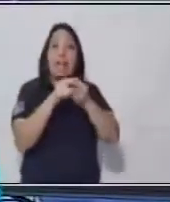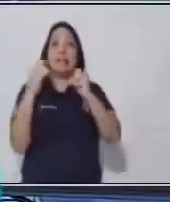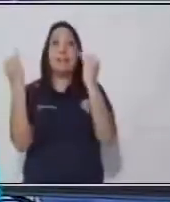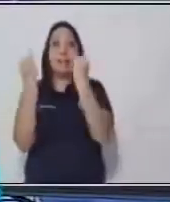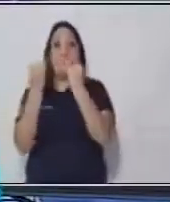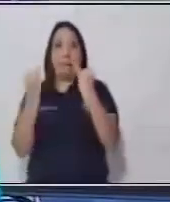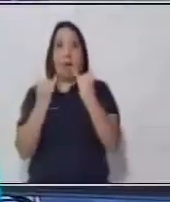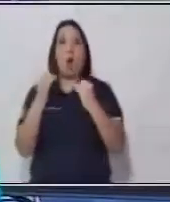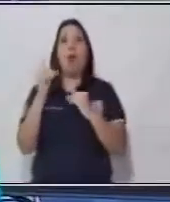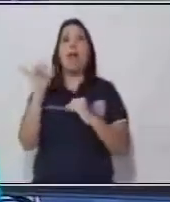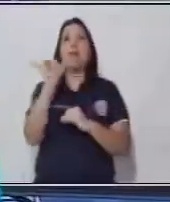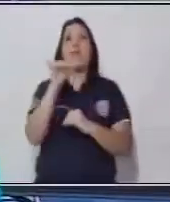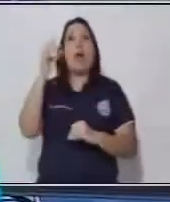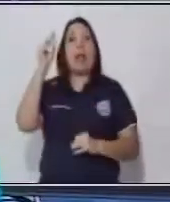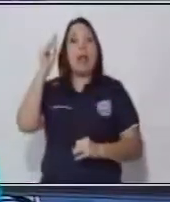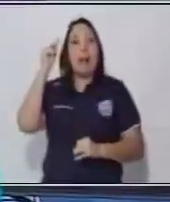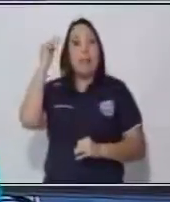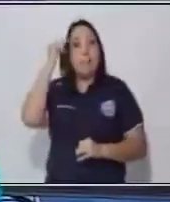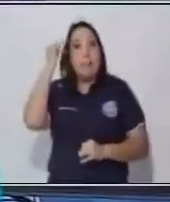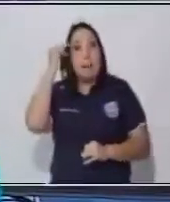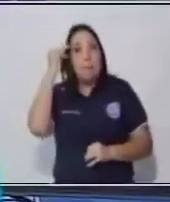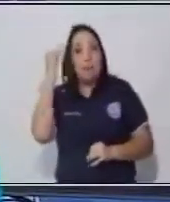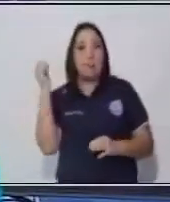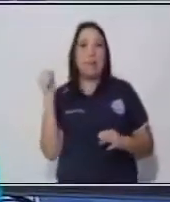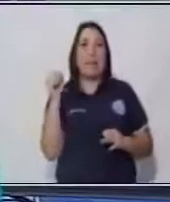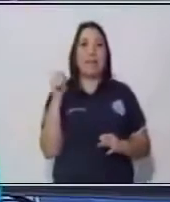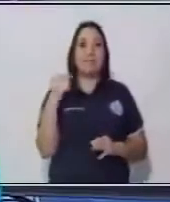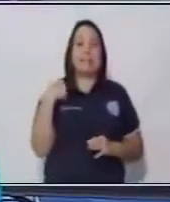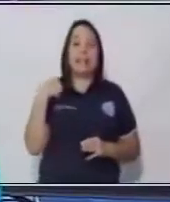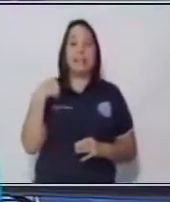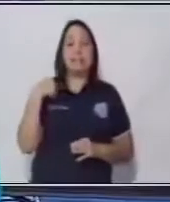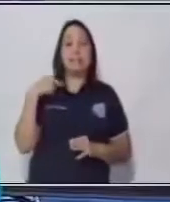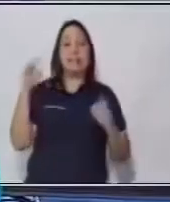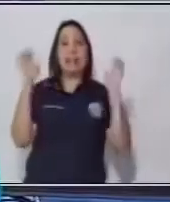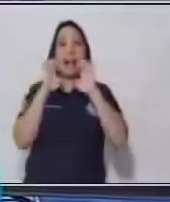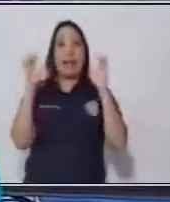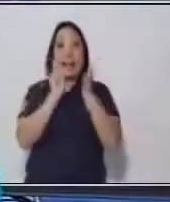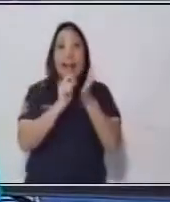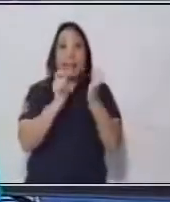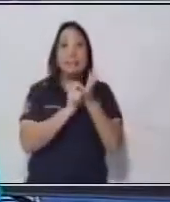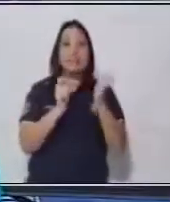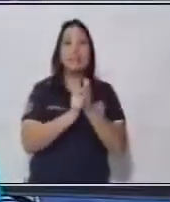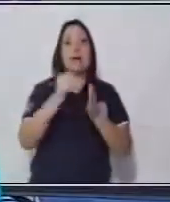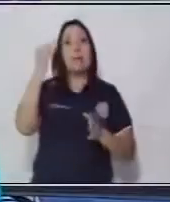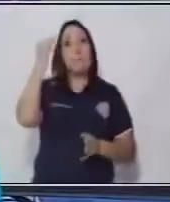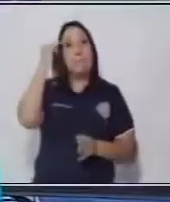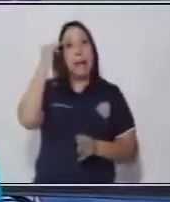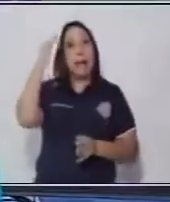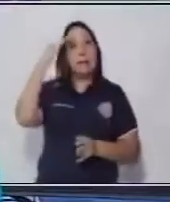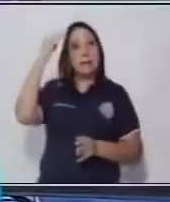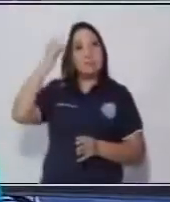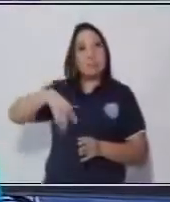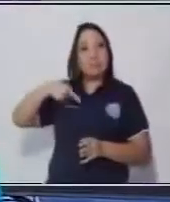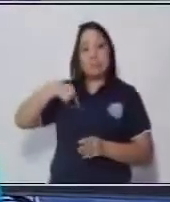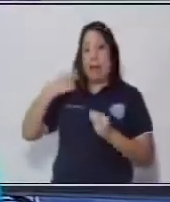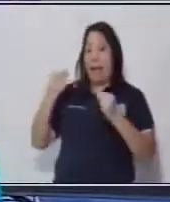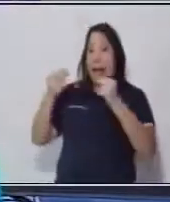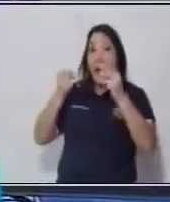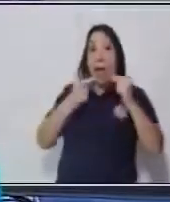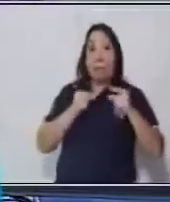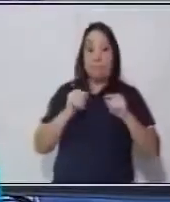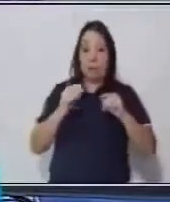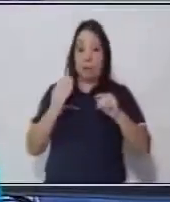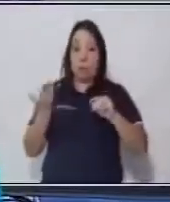es un juego de memoria, es un ejercicio mental en el cual nos va a ayudar a tener esa habilidad, esa rapidez